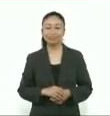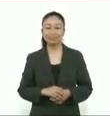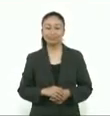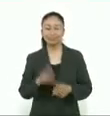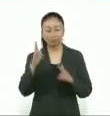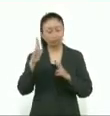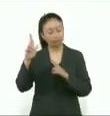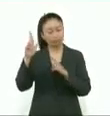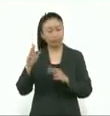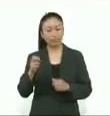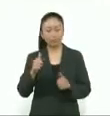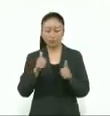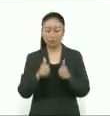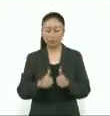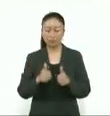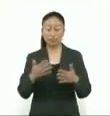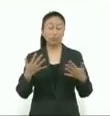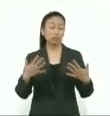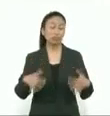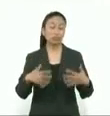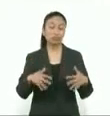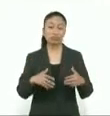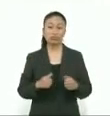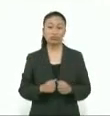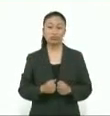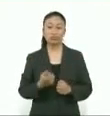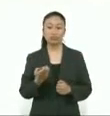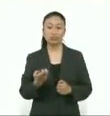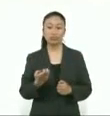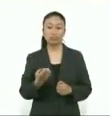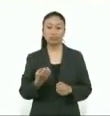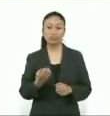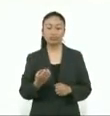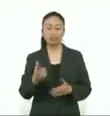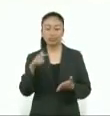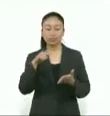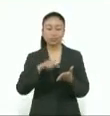honor estar aquí en este maravilloso lugar,